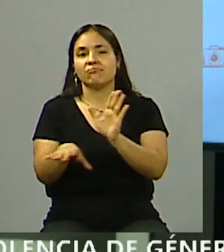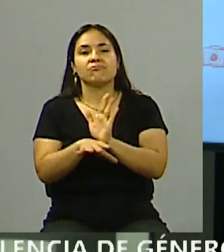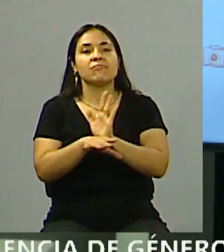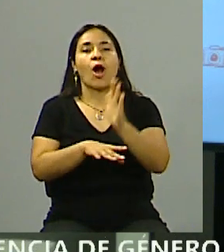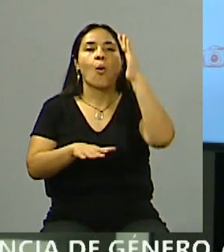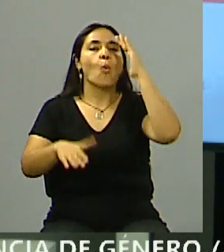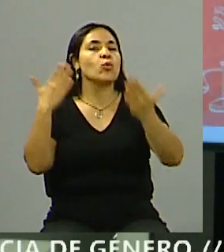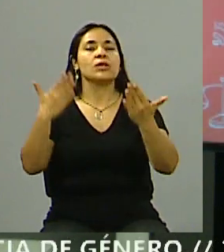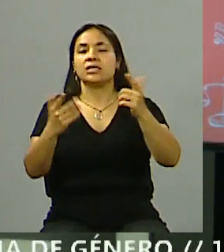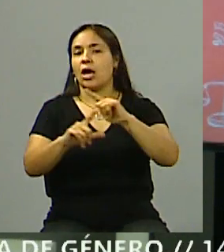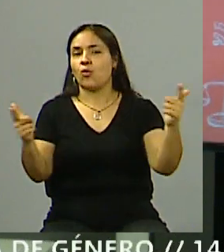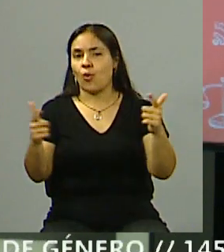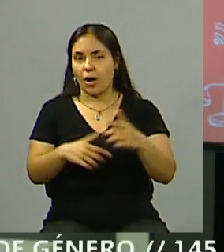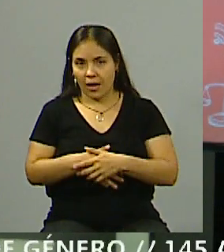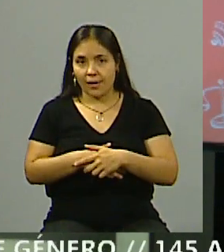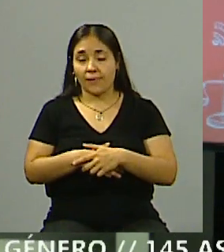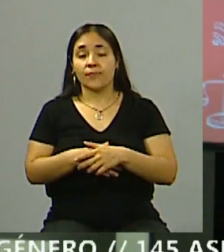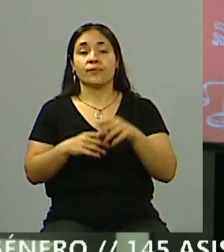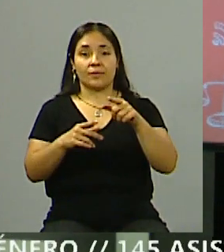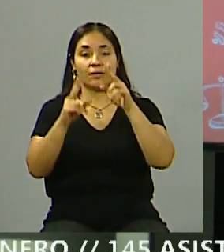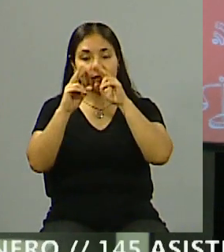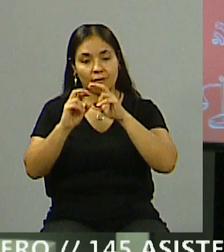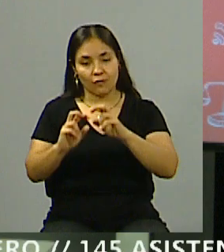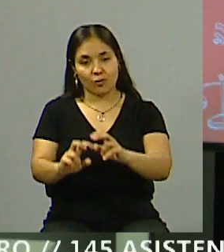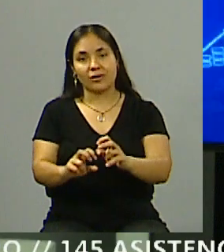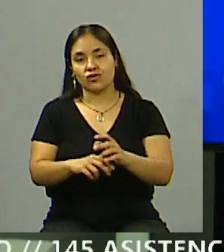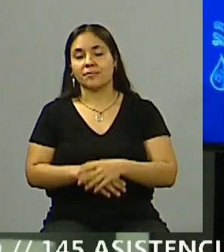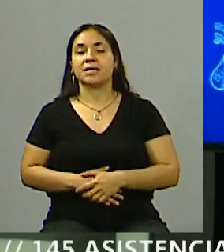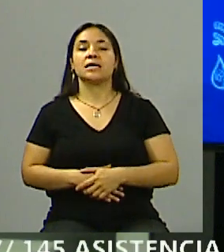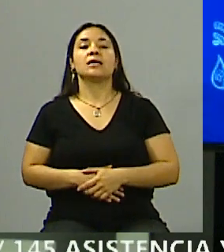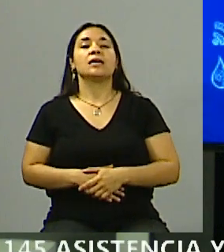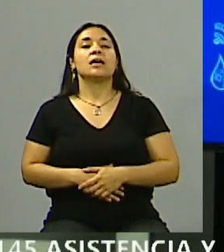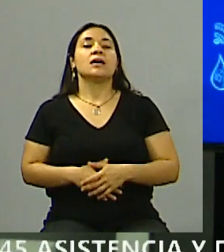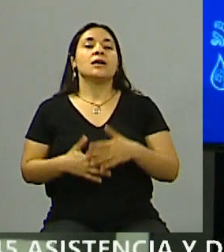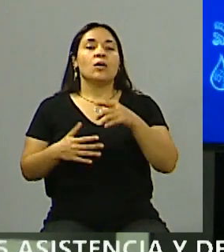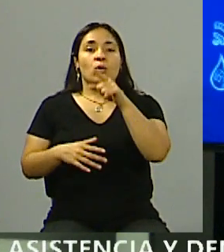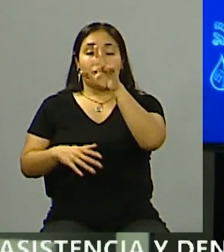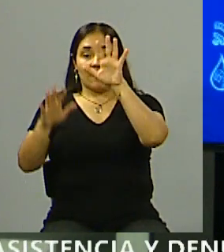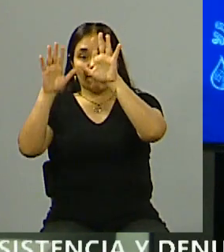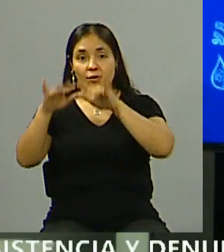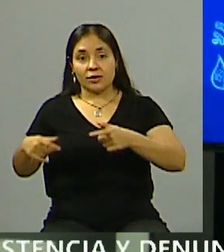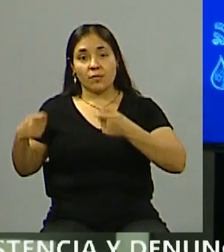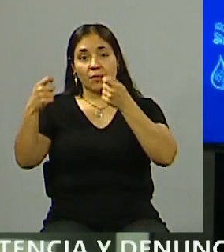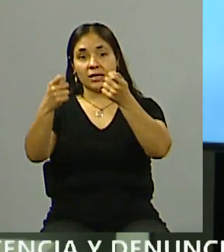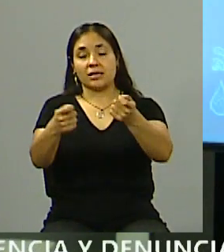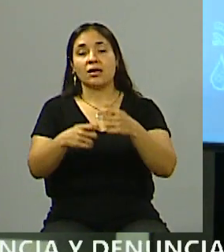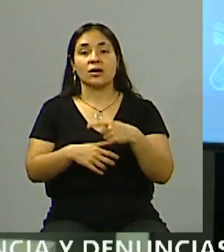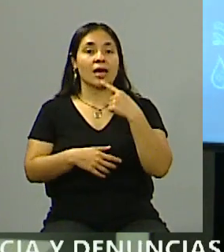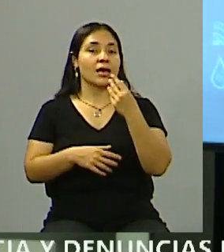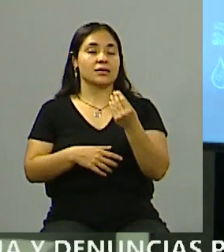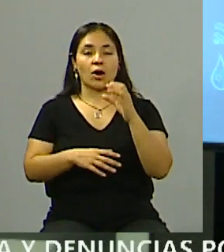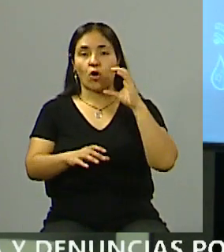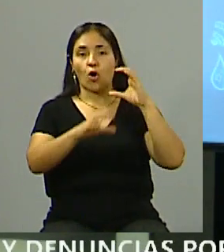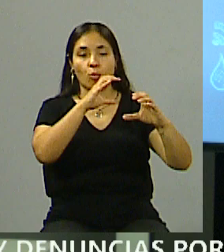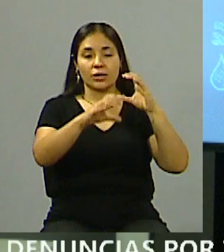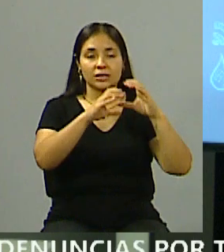perspectiva, procesar esa información. Ustedes decían, cuando presentaron este informe, que hablaban de que la comunicación, la